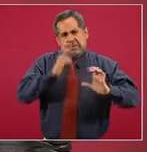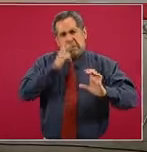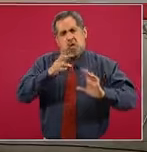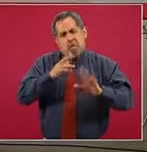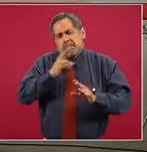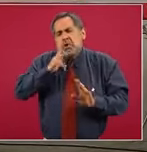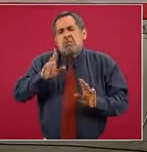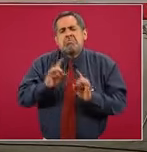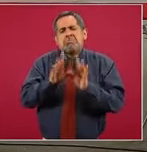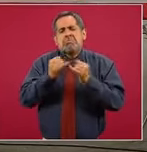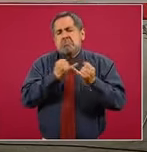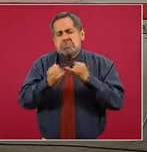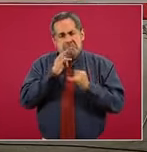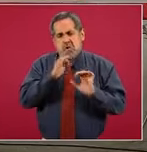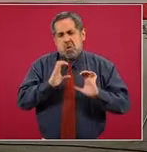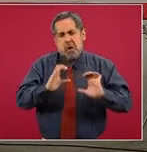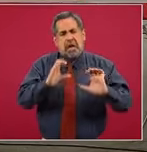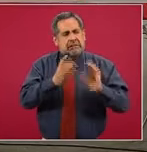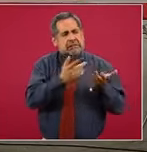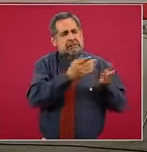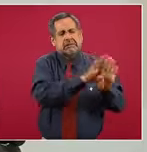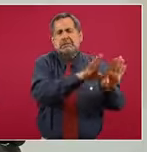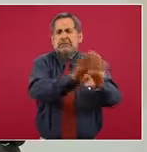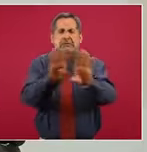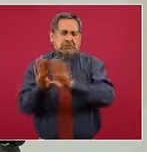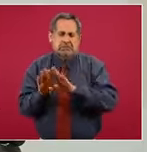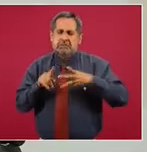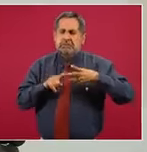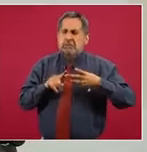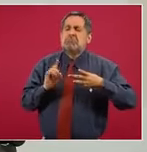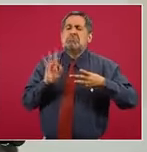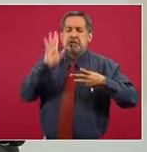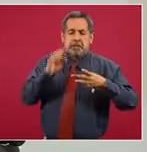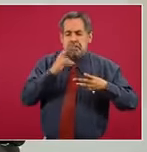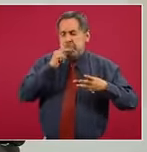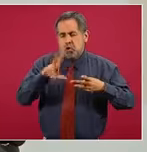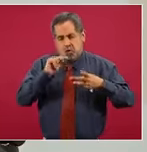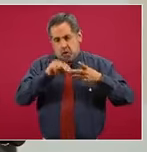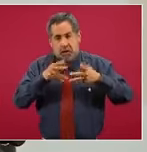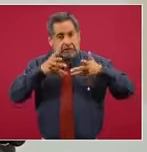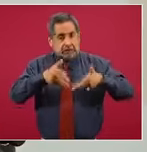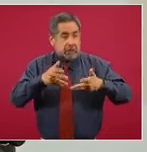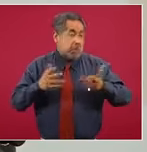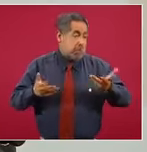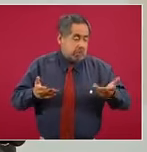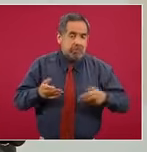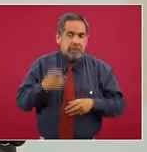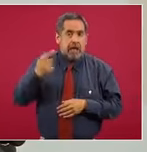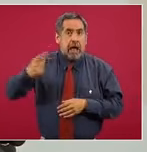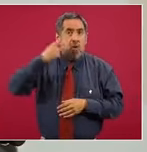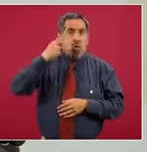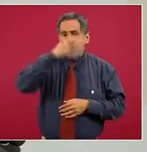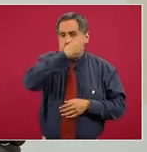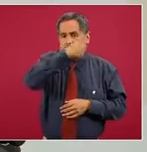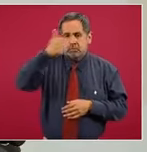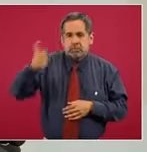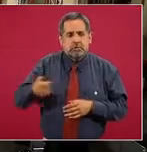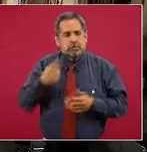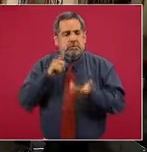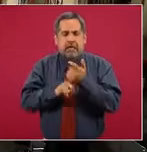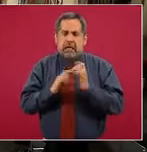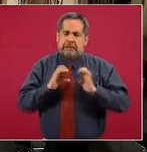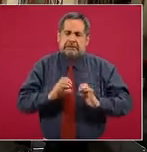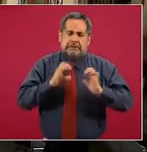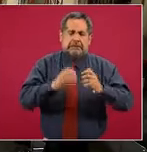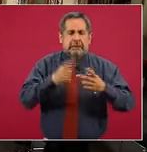actividades socioeconómicas todavía detenidas o disminuidas en su actividad para seguir manteniendo